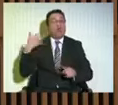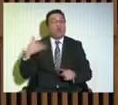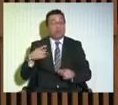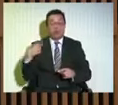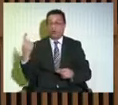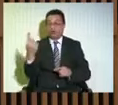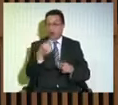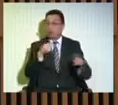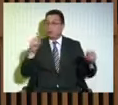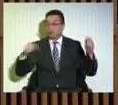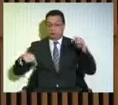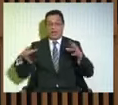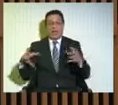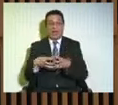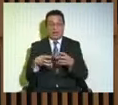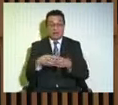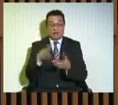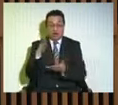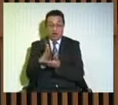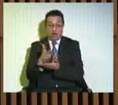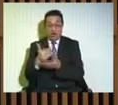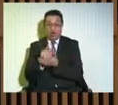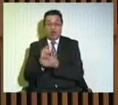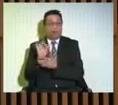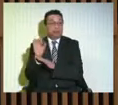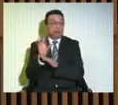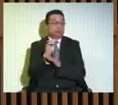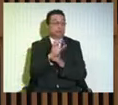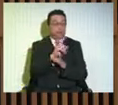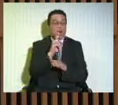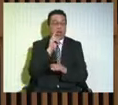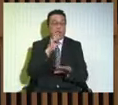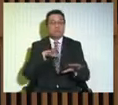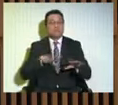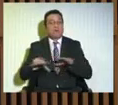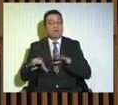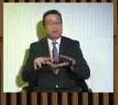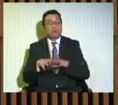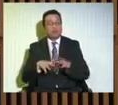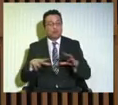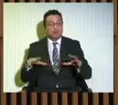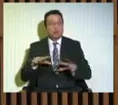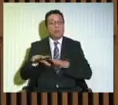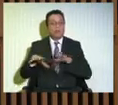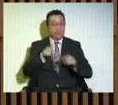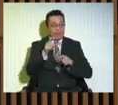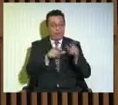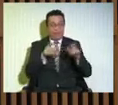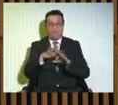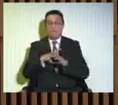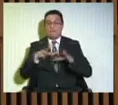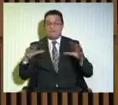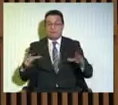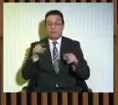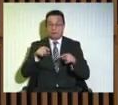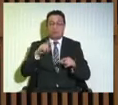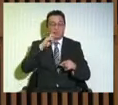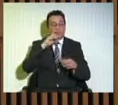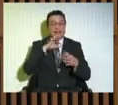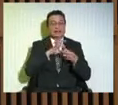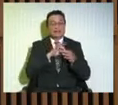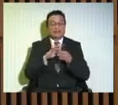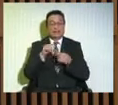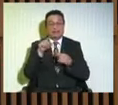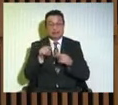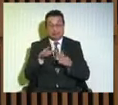están aquí, los que son del equipo logística. Sabemos que aquí hay que mover muchas cosas, hay que mover a muchos actores. Eso significa que